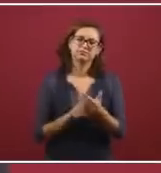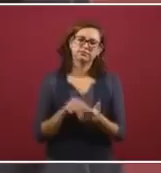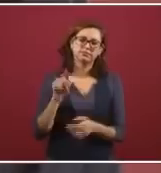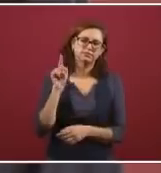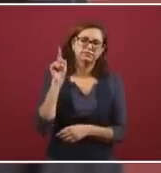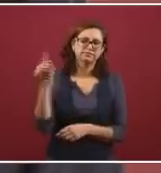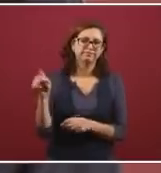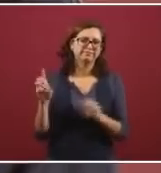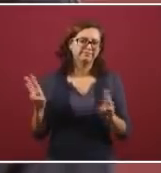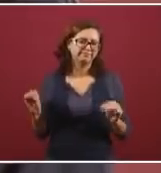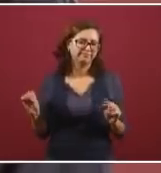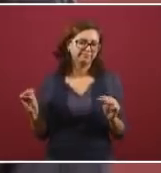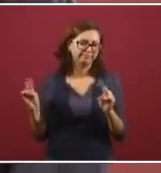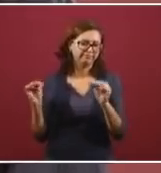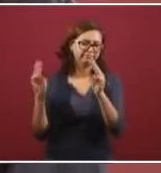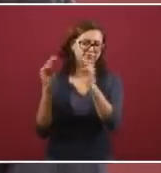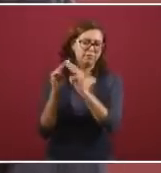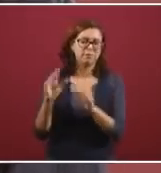mazateca,